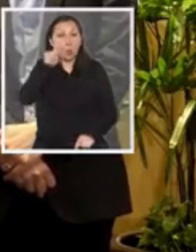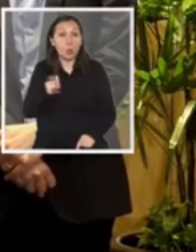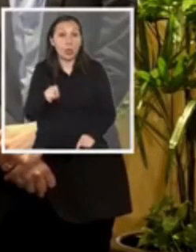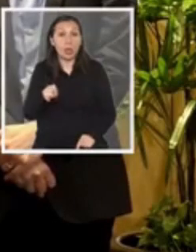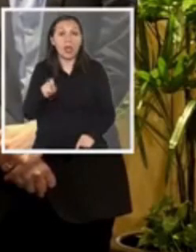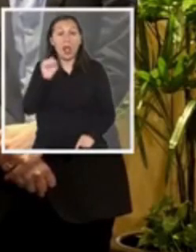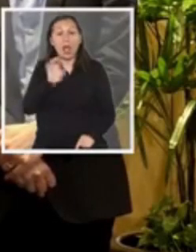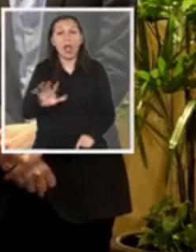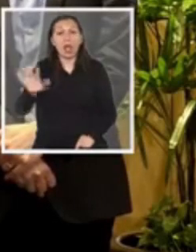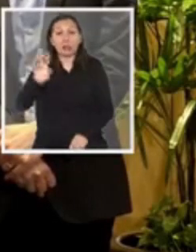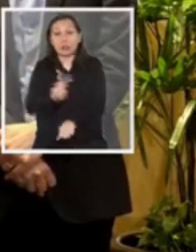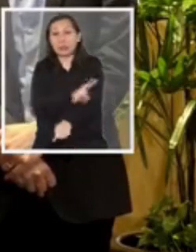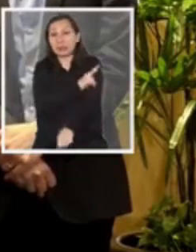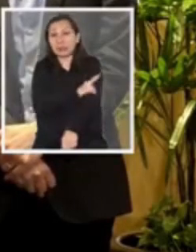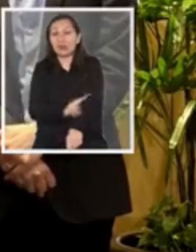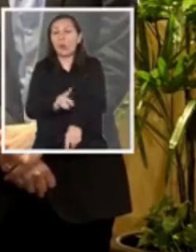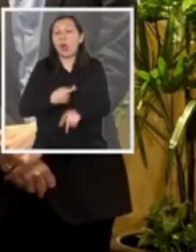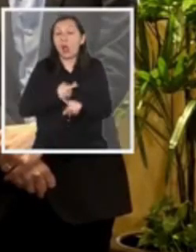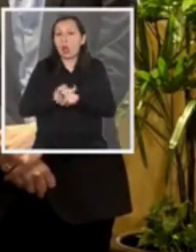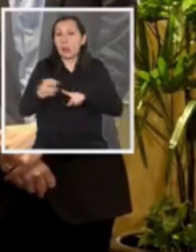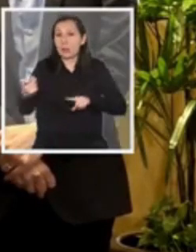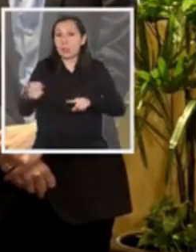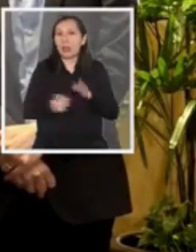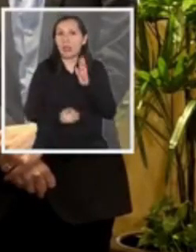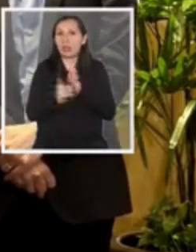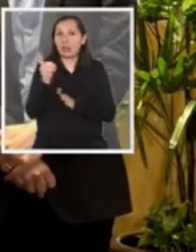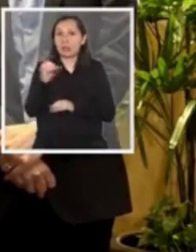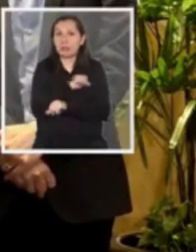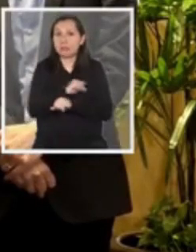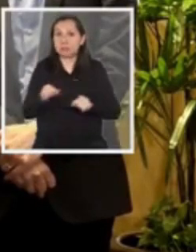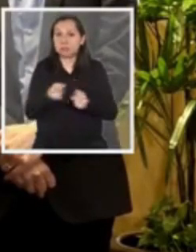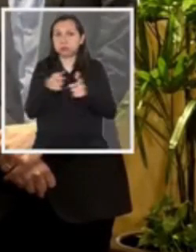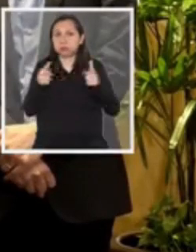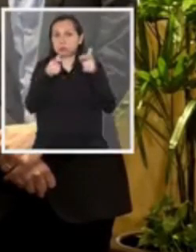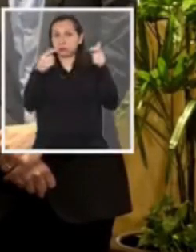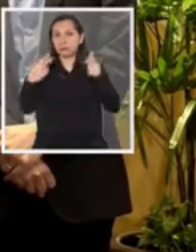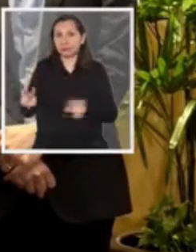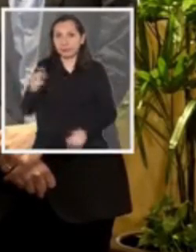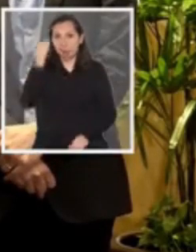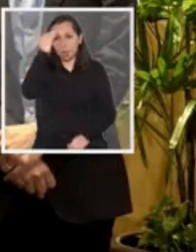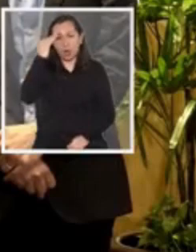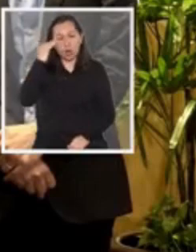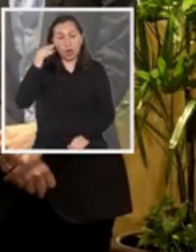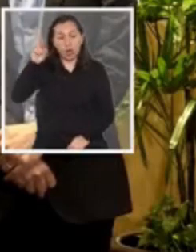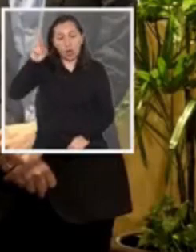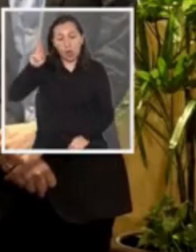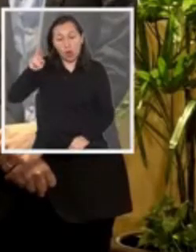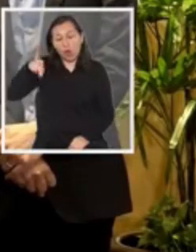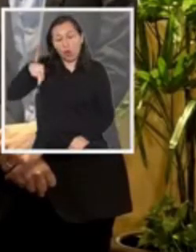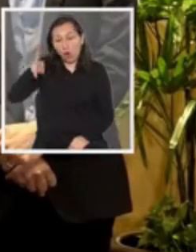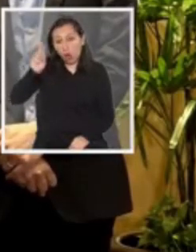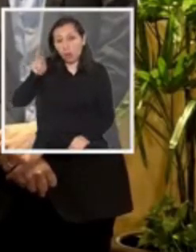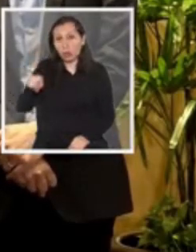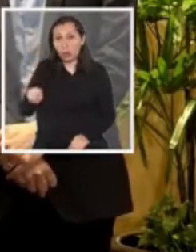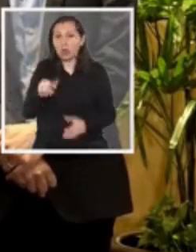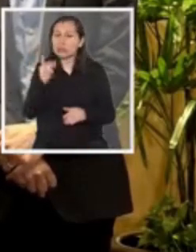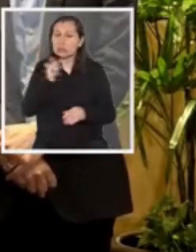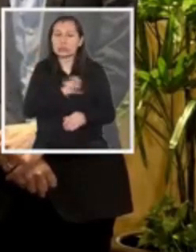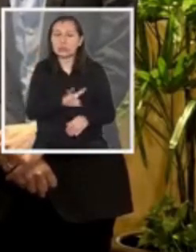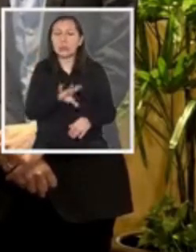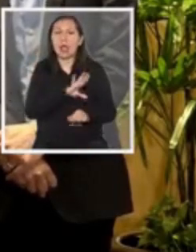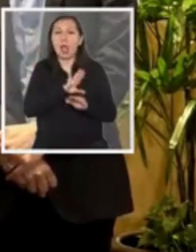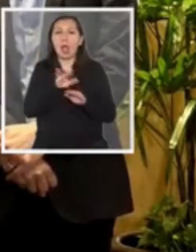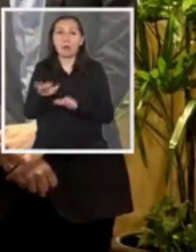en el Asia-Pacífico y la amenaza que significa el desarrollo nuclear de Corea del Norte, como Chile siempre ha apoyado el multilateralismo